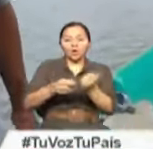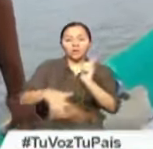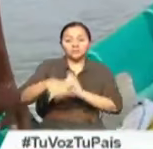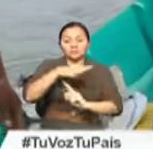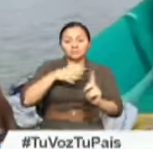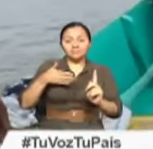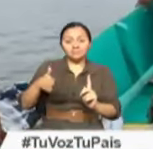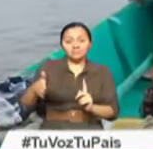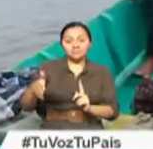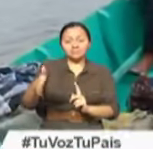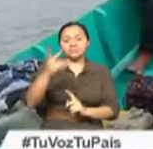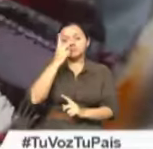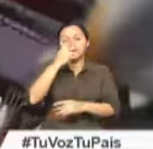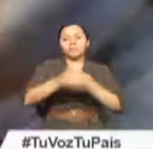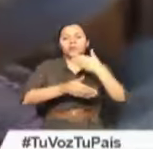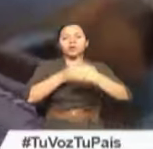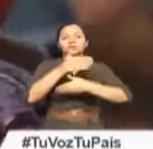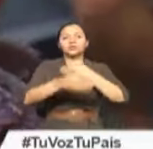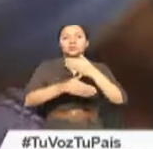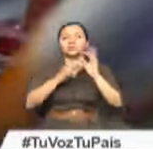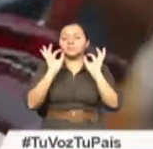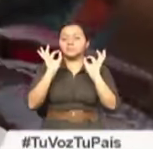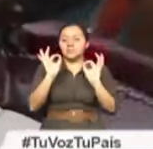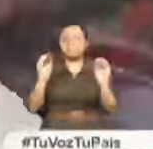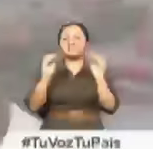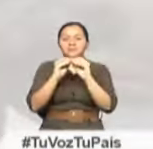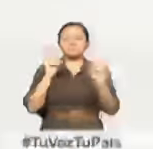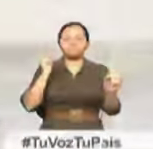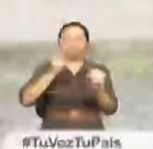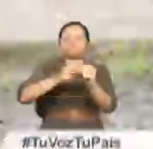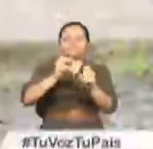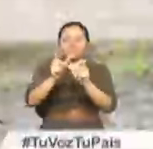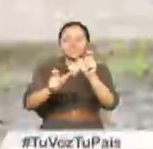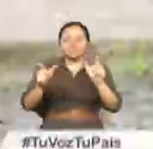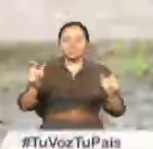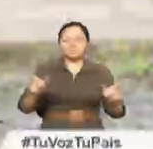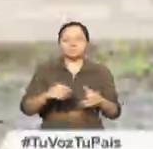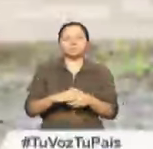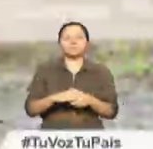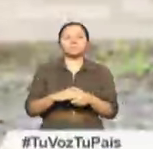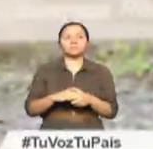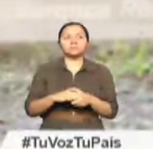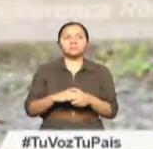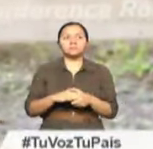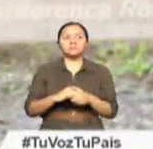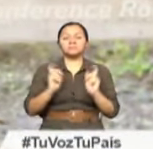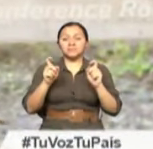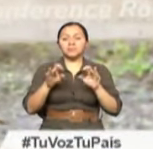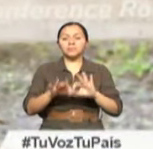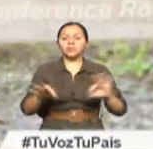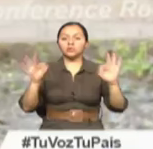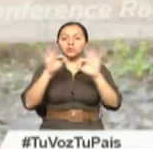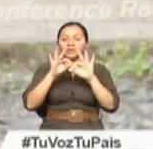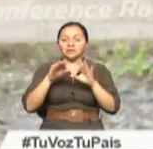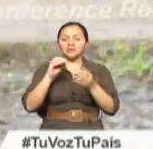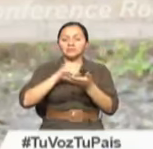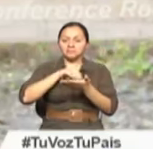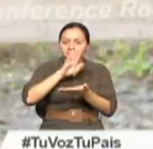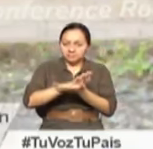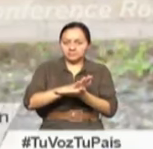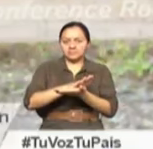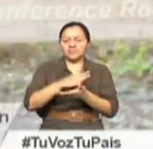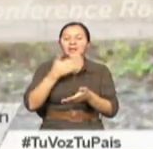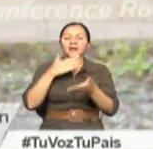es el resultado de un proceso transparente y participativo y se más que todo que se ejecuten, ya que los controles se